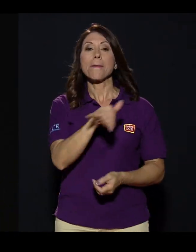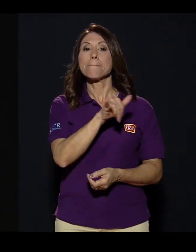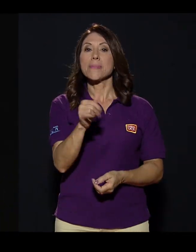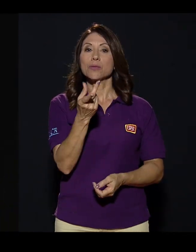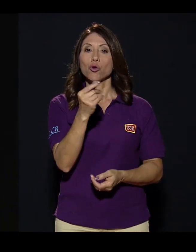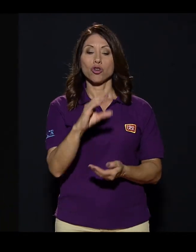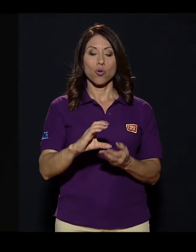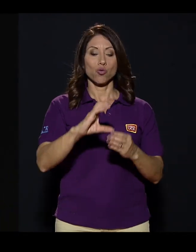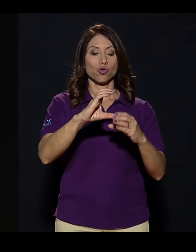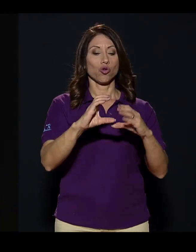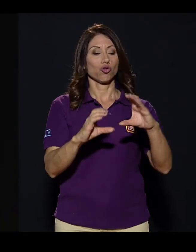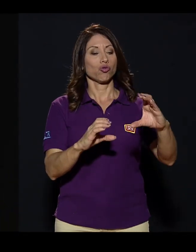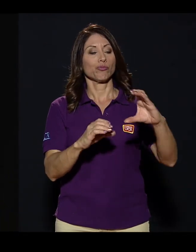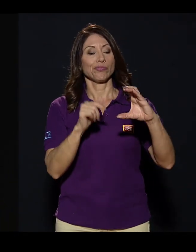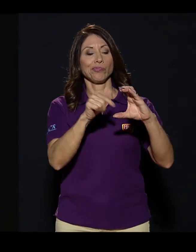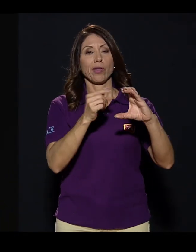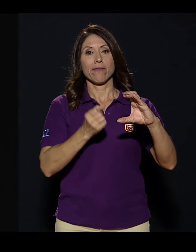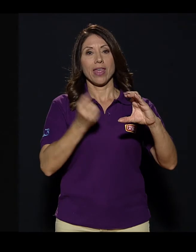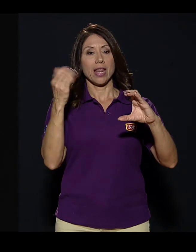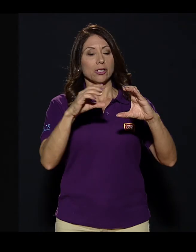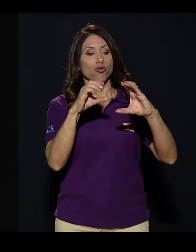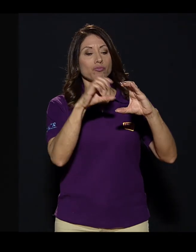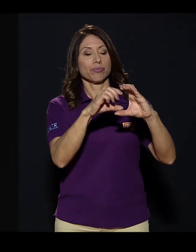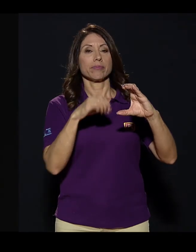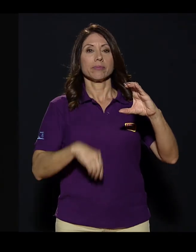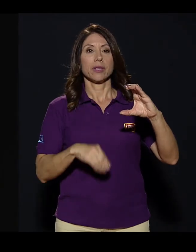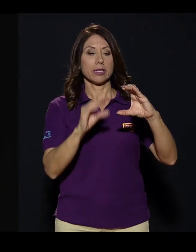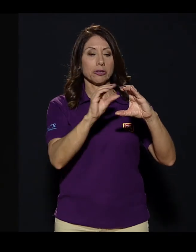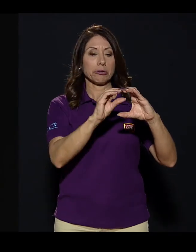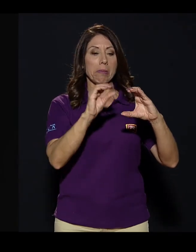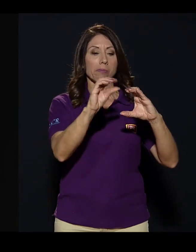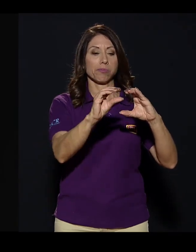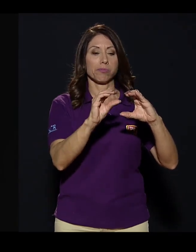eso es discriminatorio, porque también vienen los criterios.